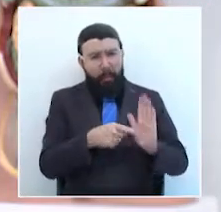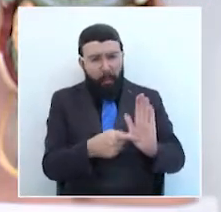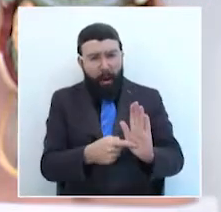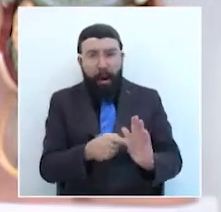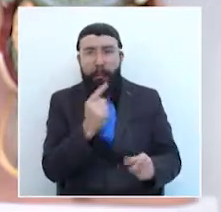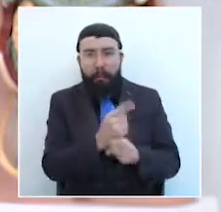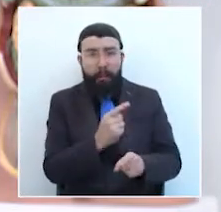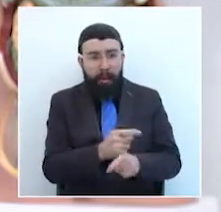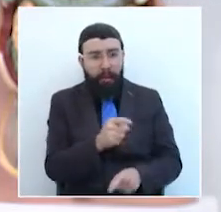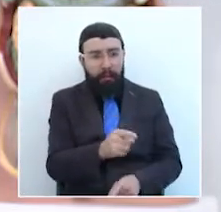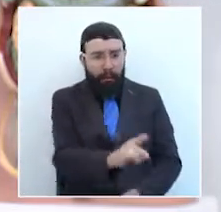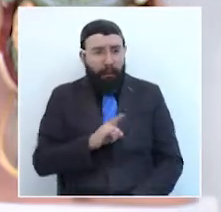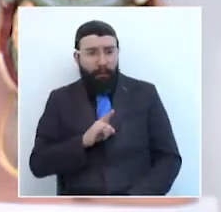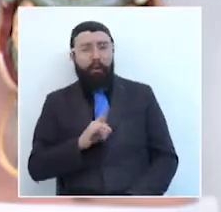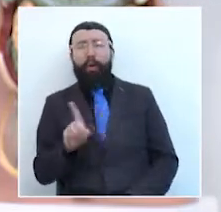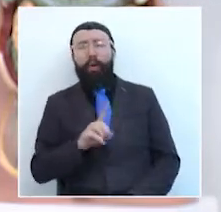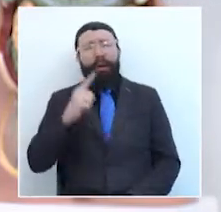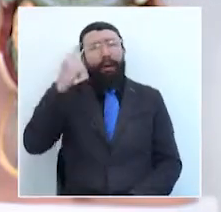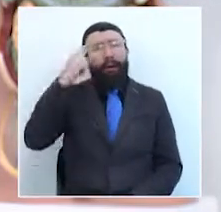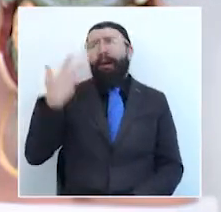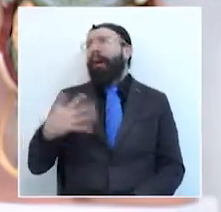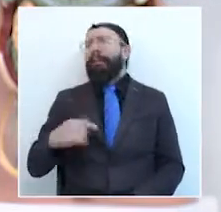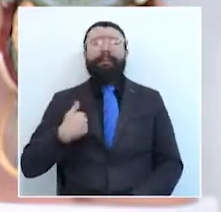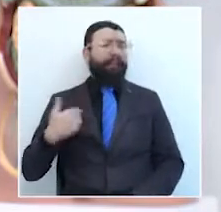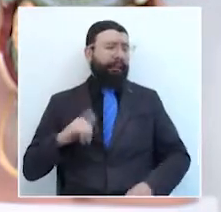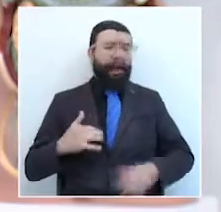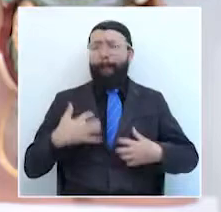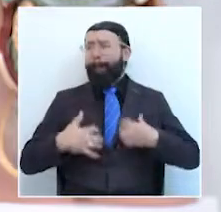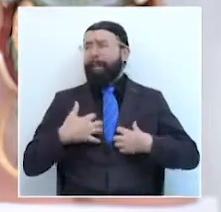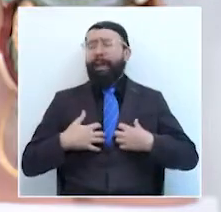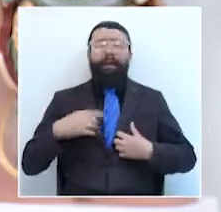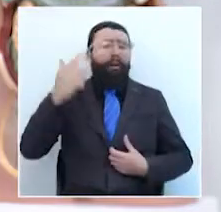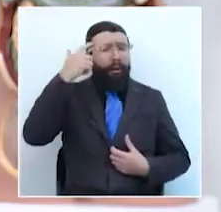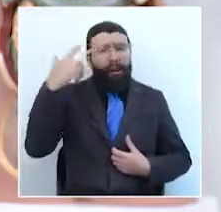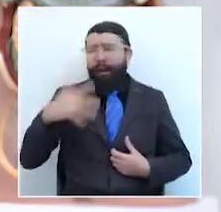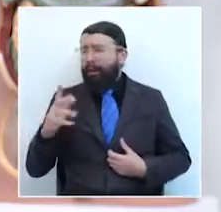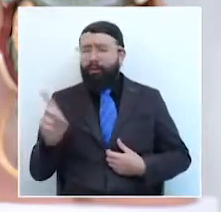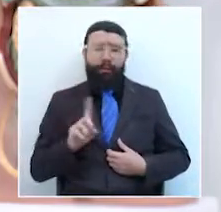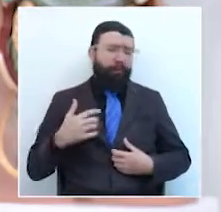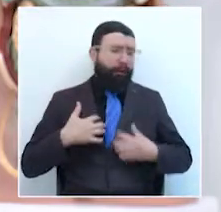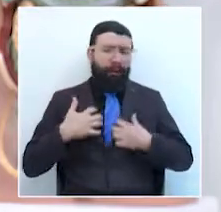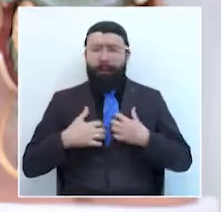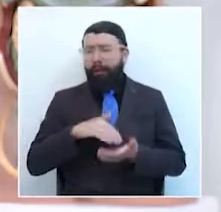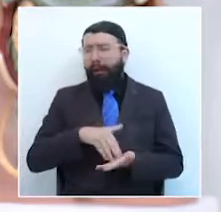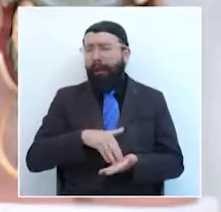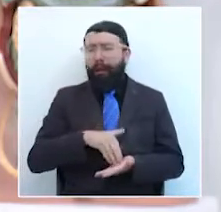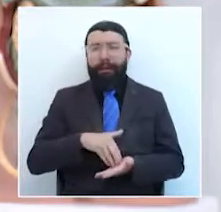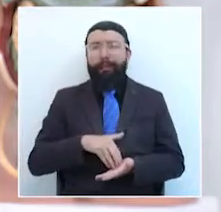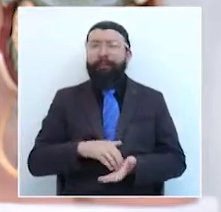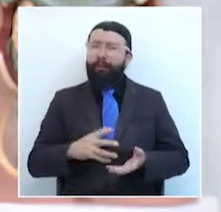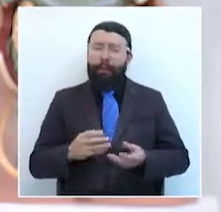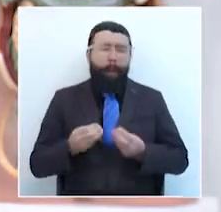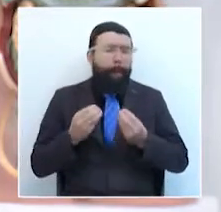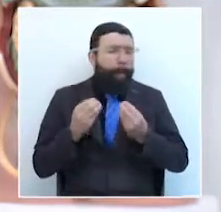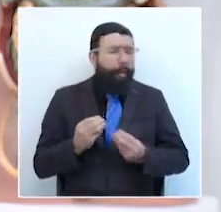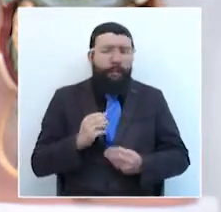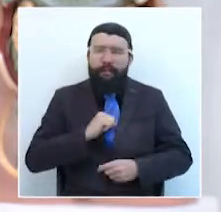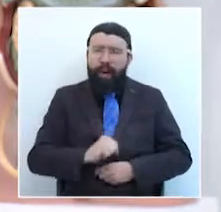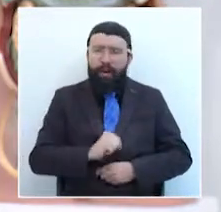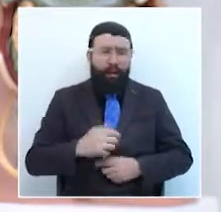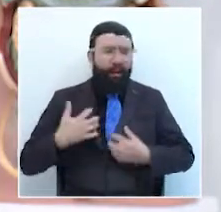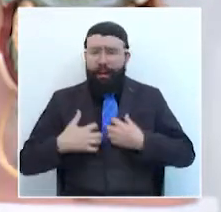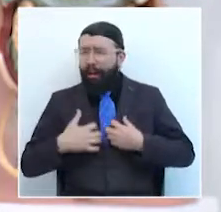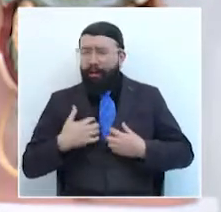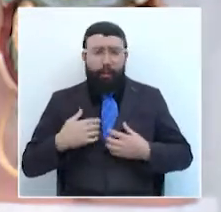es objeto solamente con imaginarlo ya se está generando un temor es tan tan fuerte que genera